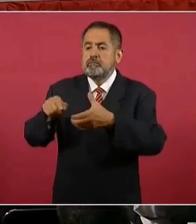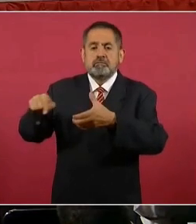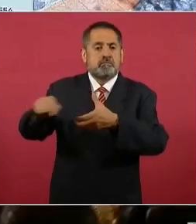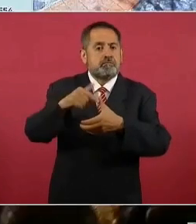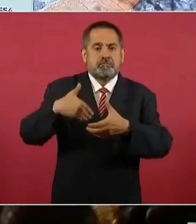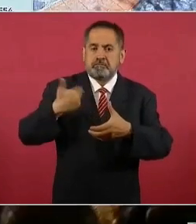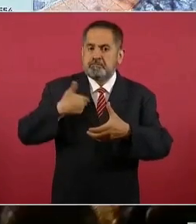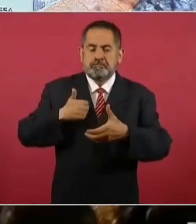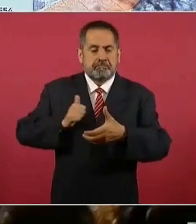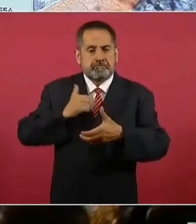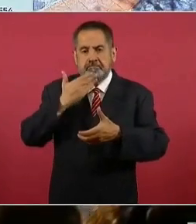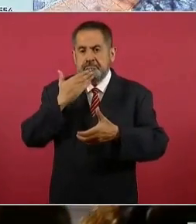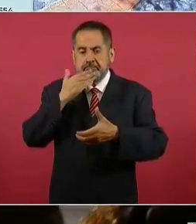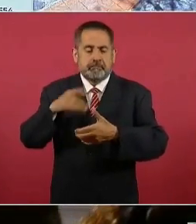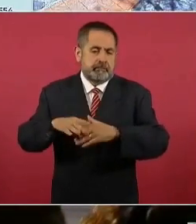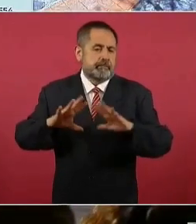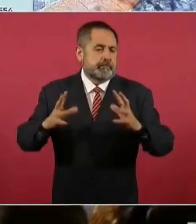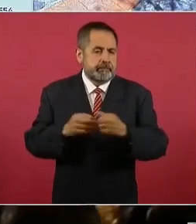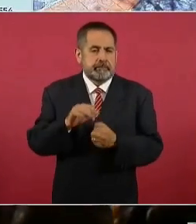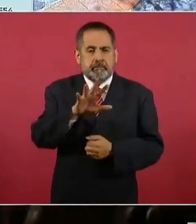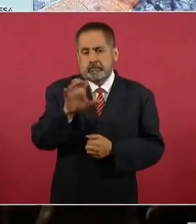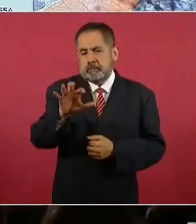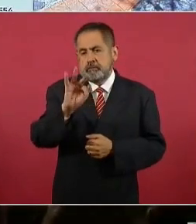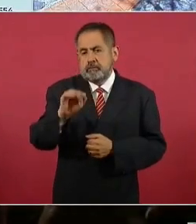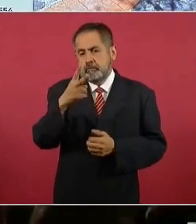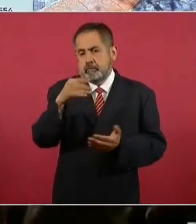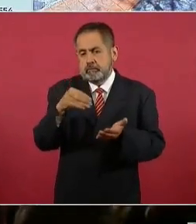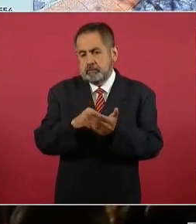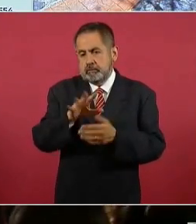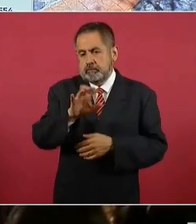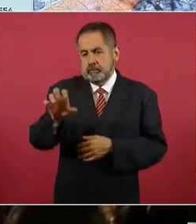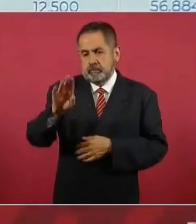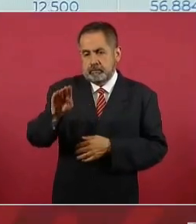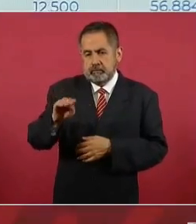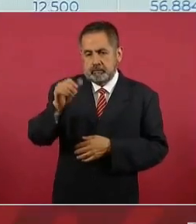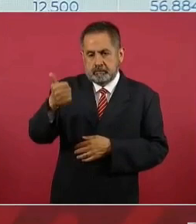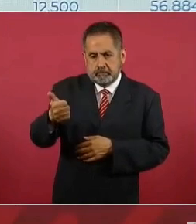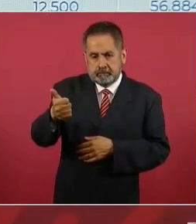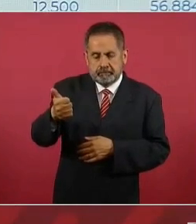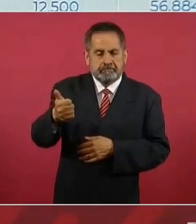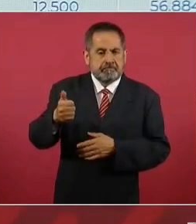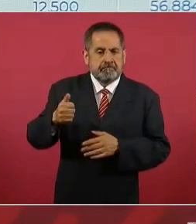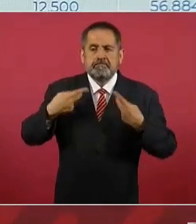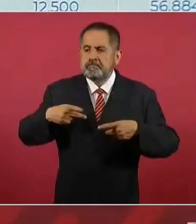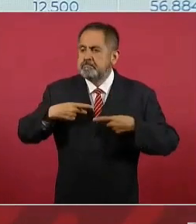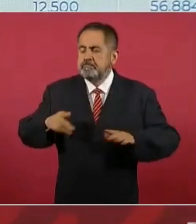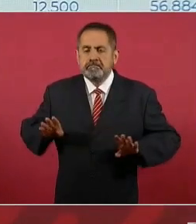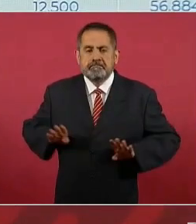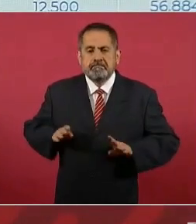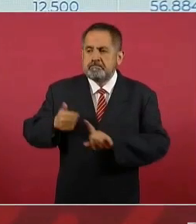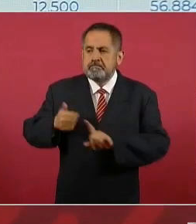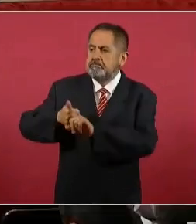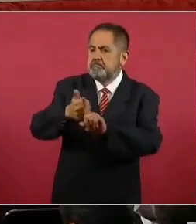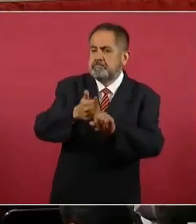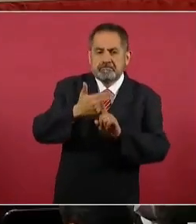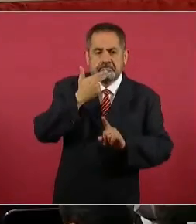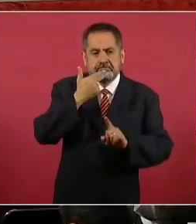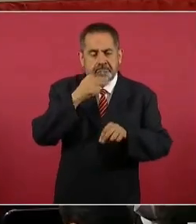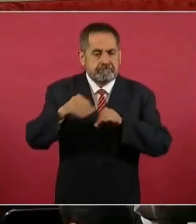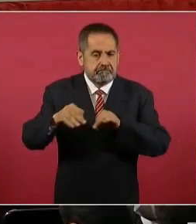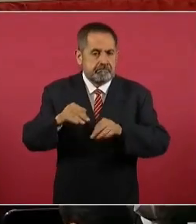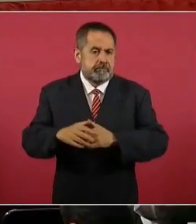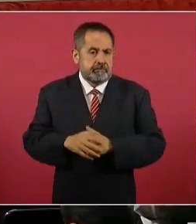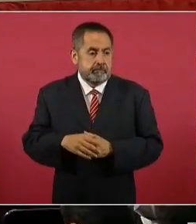un total de 542 mil 596 beneficiarios eso hasta el año